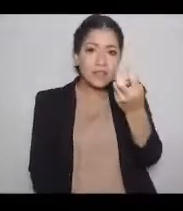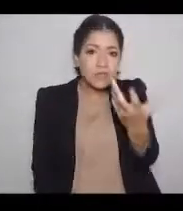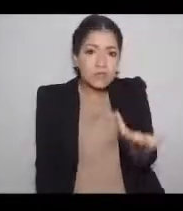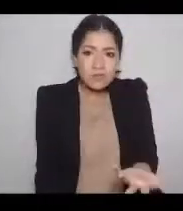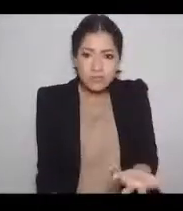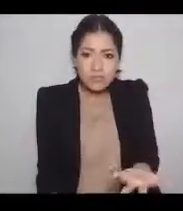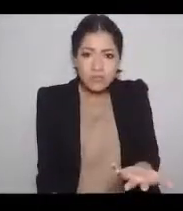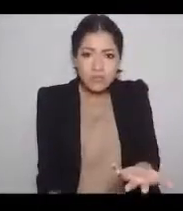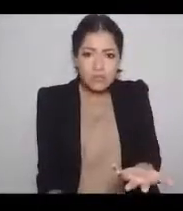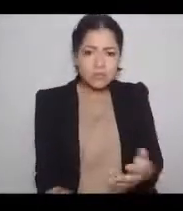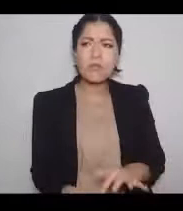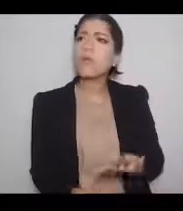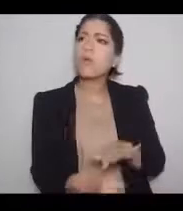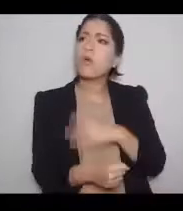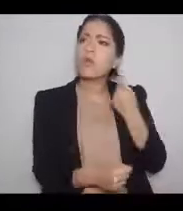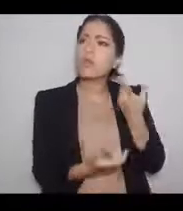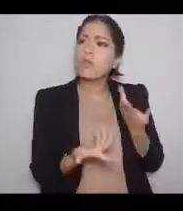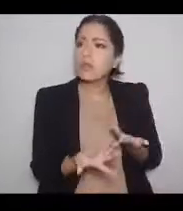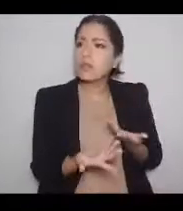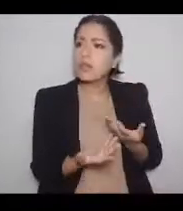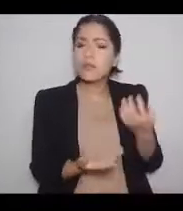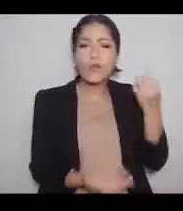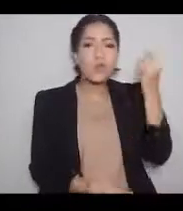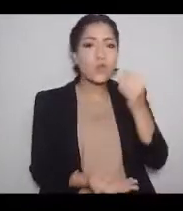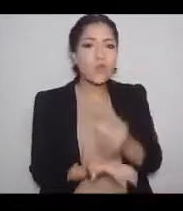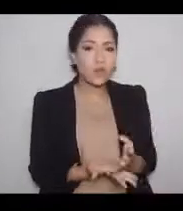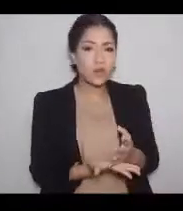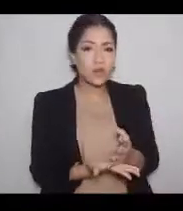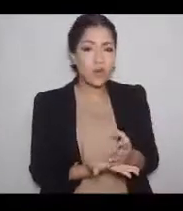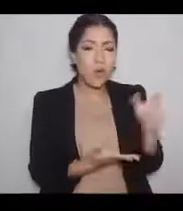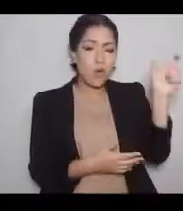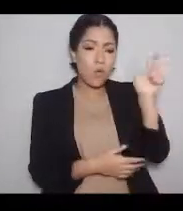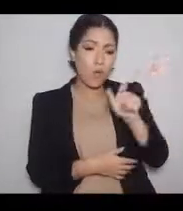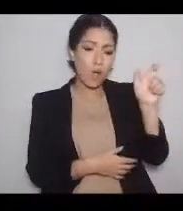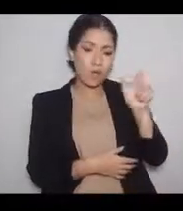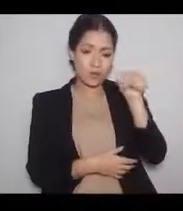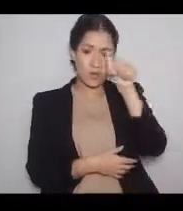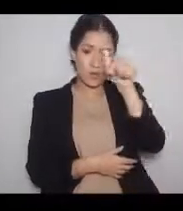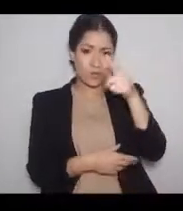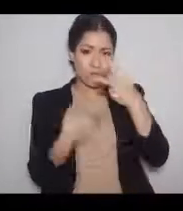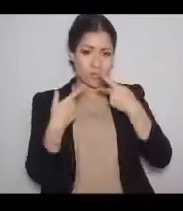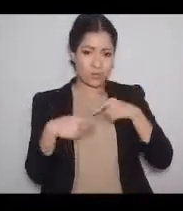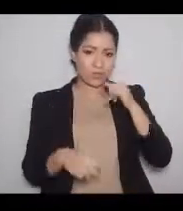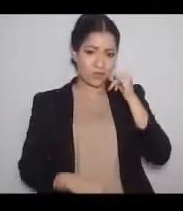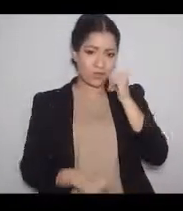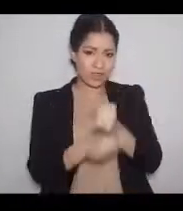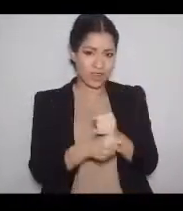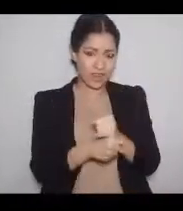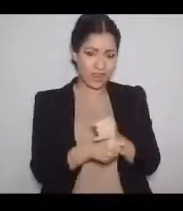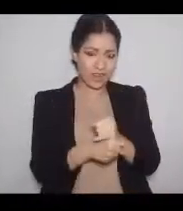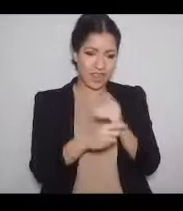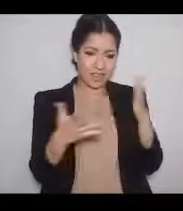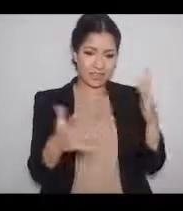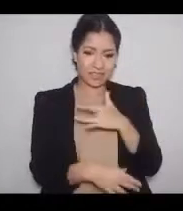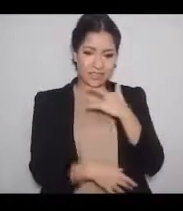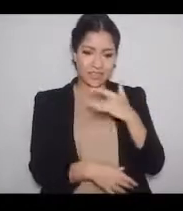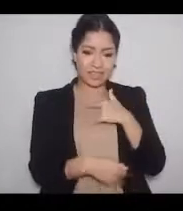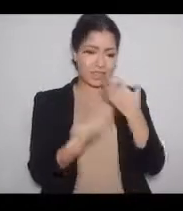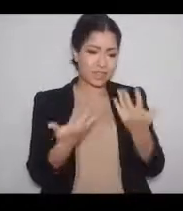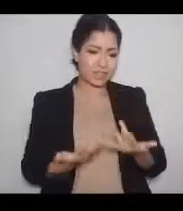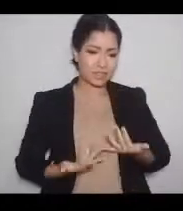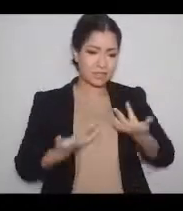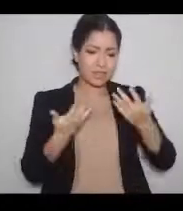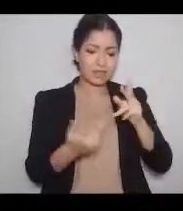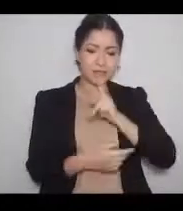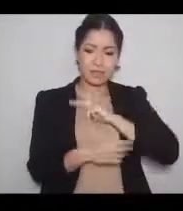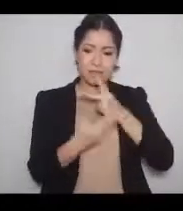personaje le dé esperanza al mío. Sugiere que habló con la familia. Eso le abre una ventana. Pero tú no quieres abrirla. Así de ojete eres. ¿Quieres